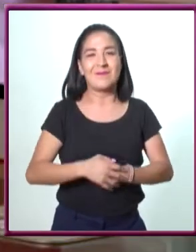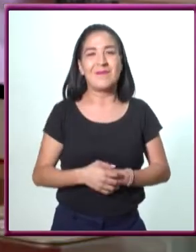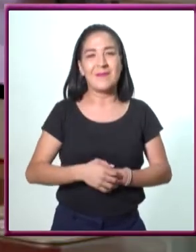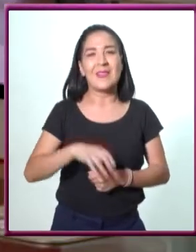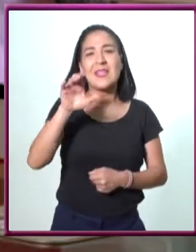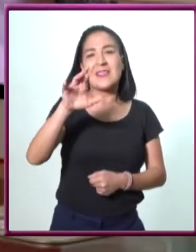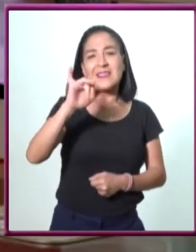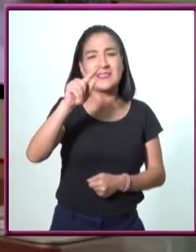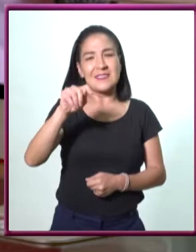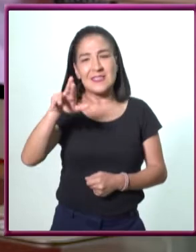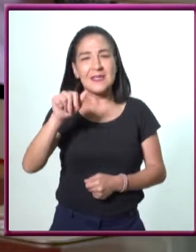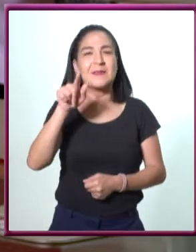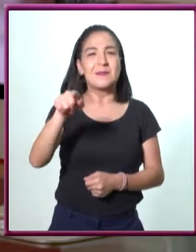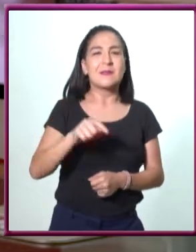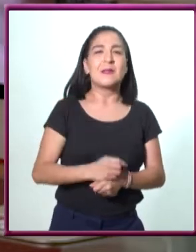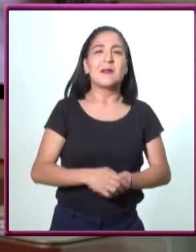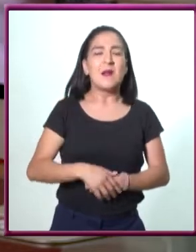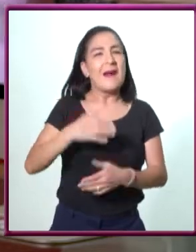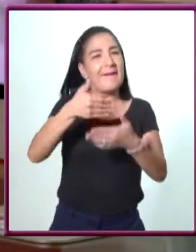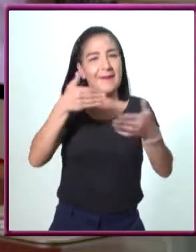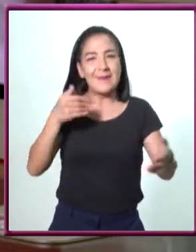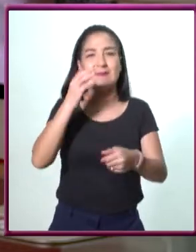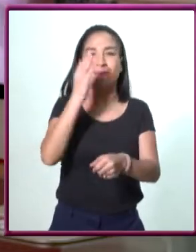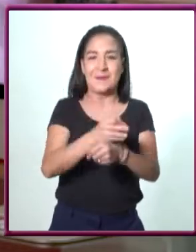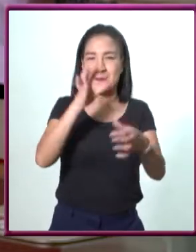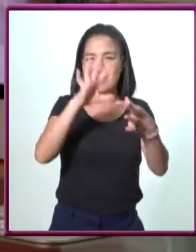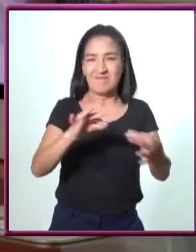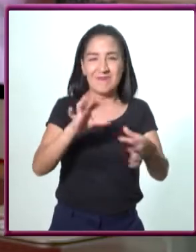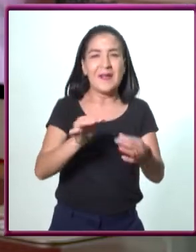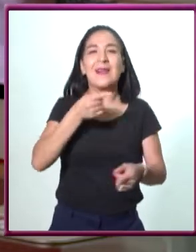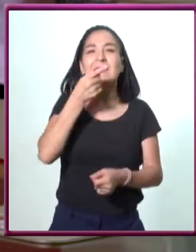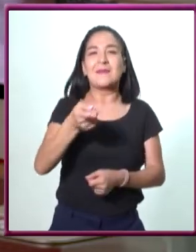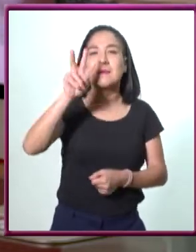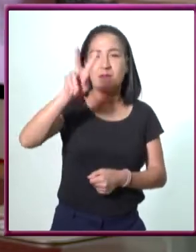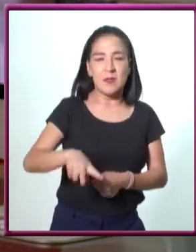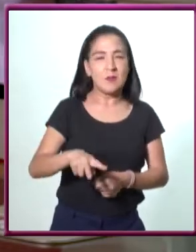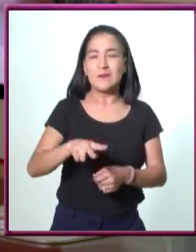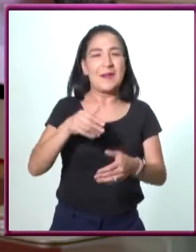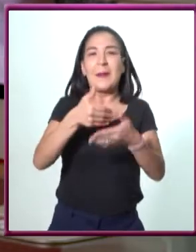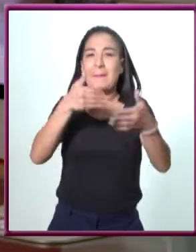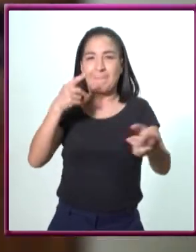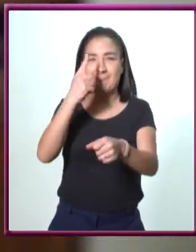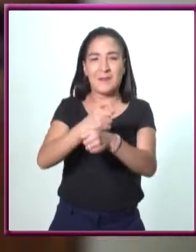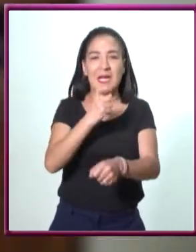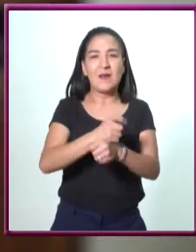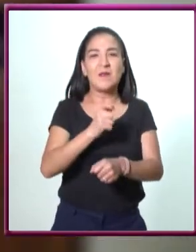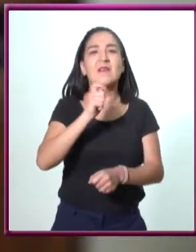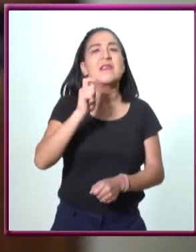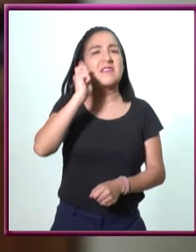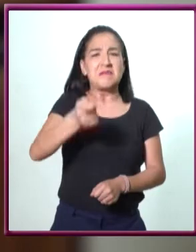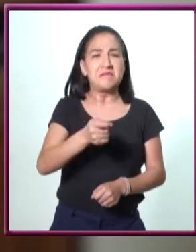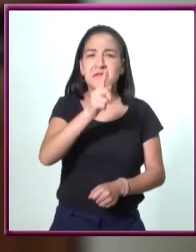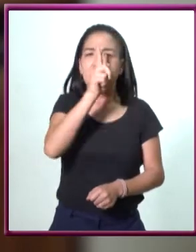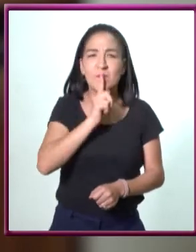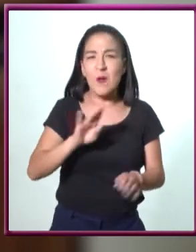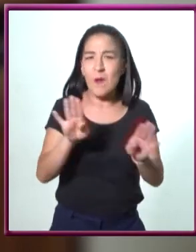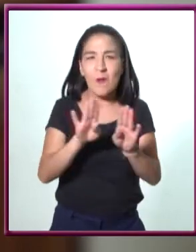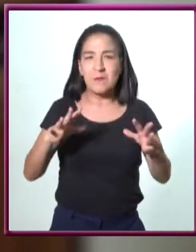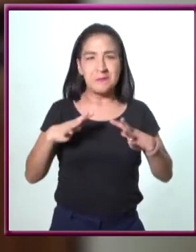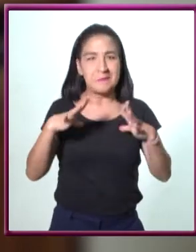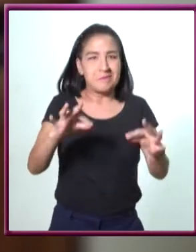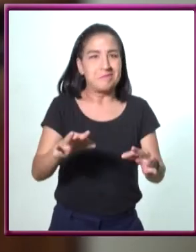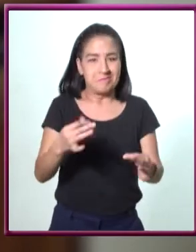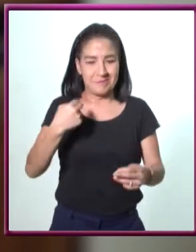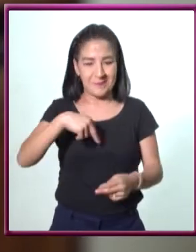invitación. Cristina, antes de hablar de las verdades, me gustaría hablar de las mentiras. ¿Cómo surgen las primeras mentiras